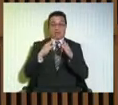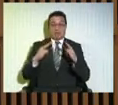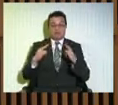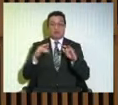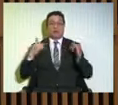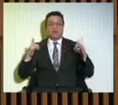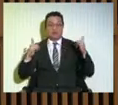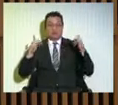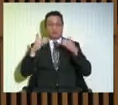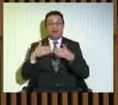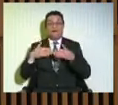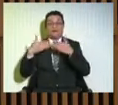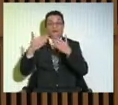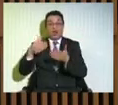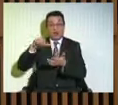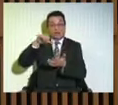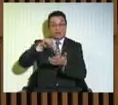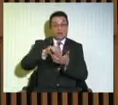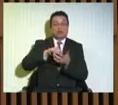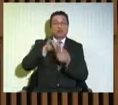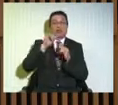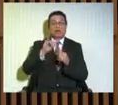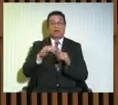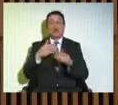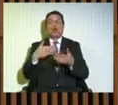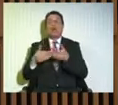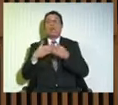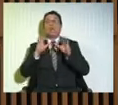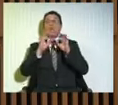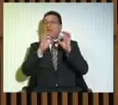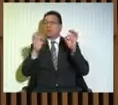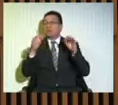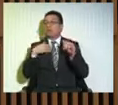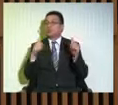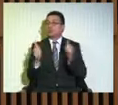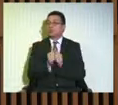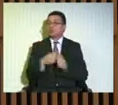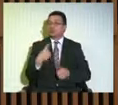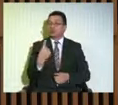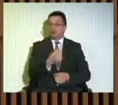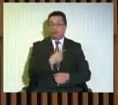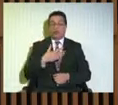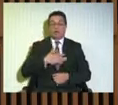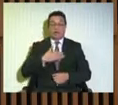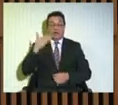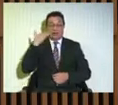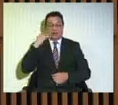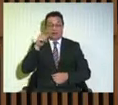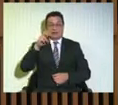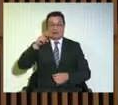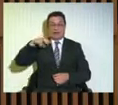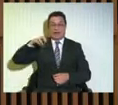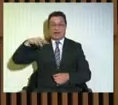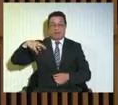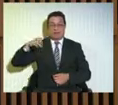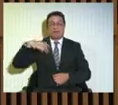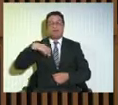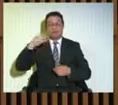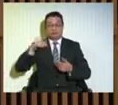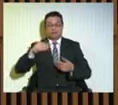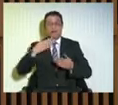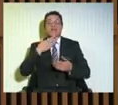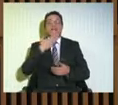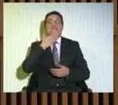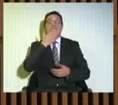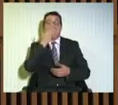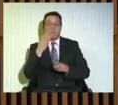recreativos fuera de sus centros, en lugares de naturaleza con nosotros. Vamos a tener niños del SENAME en paseos a la nieve,